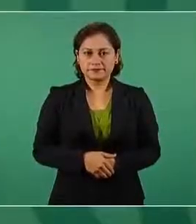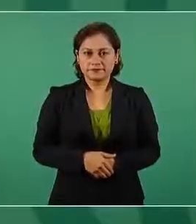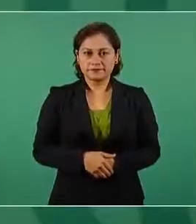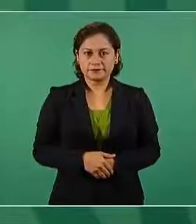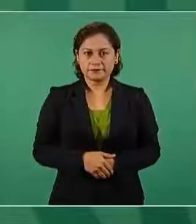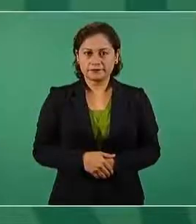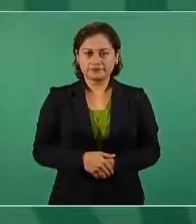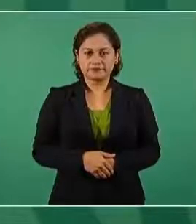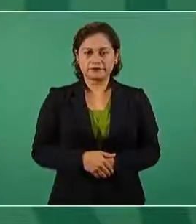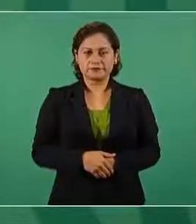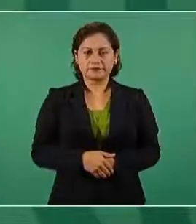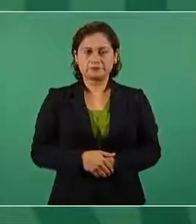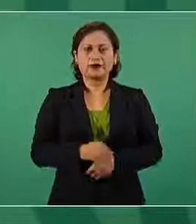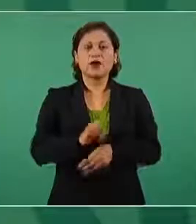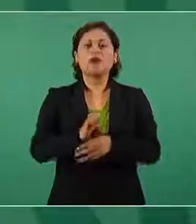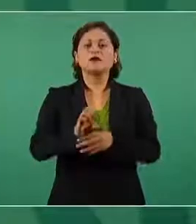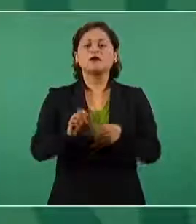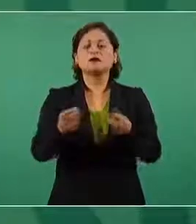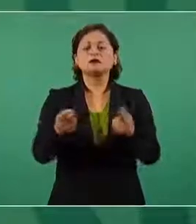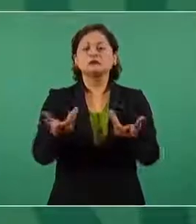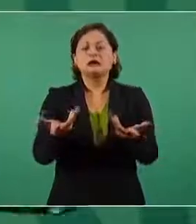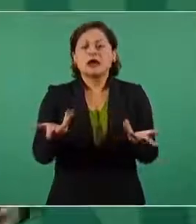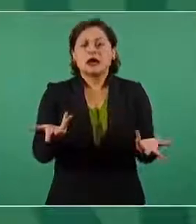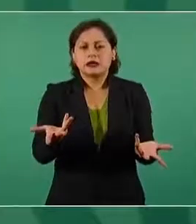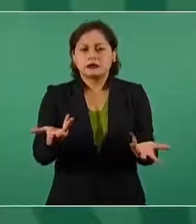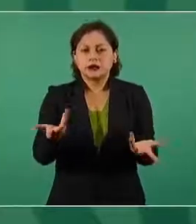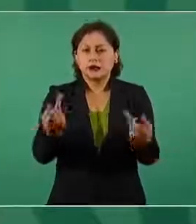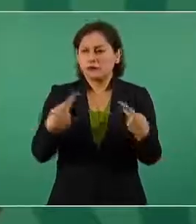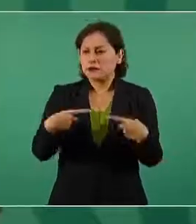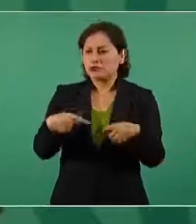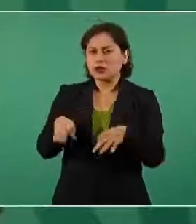¿Qué se hace sin los trabajadores?